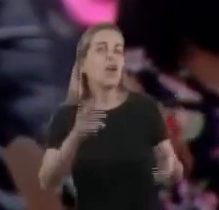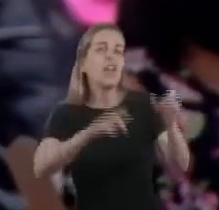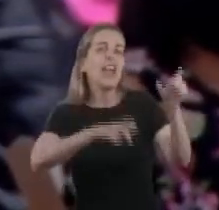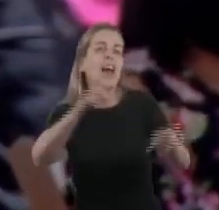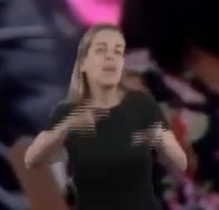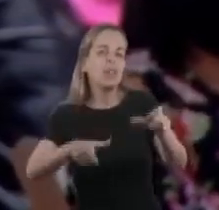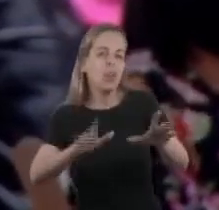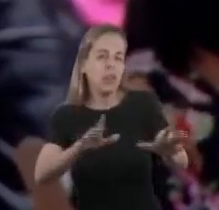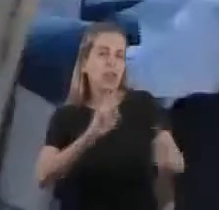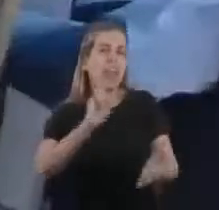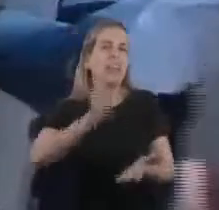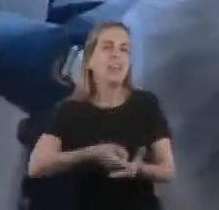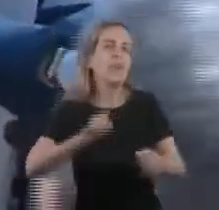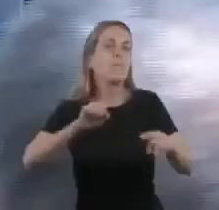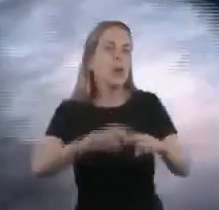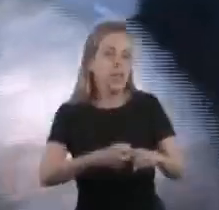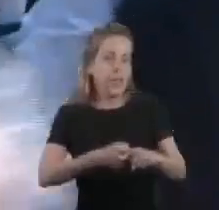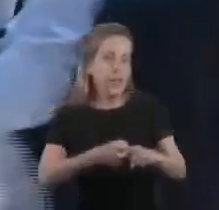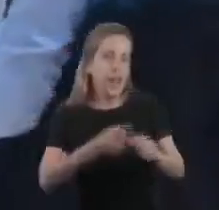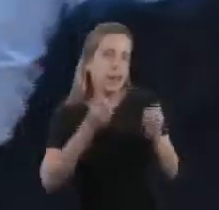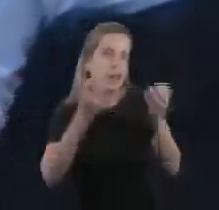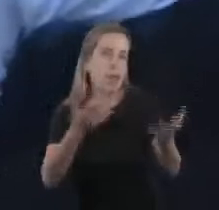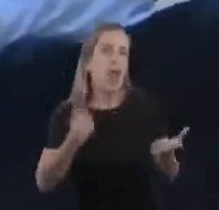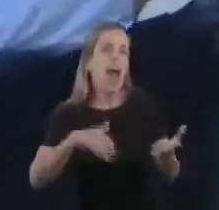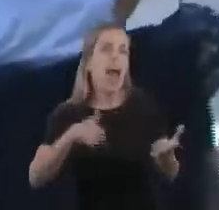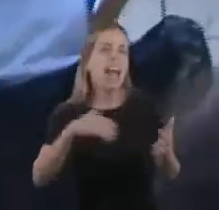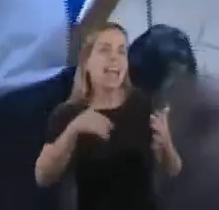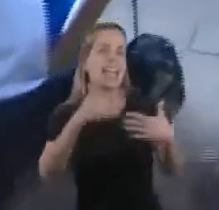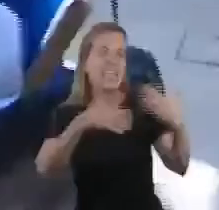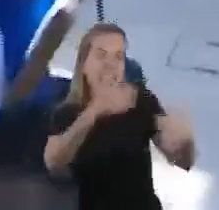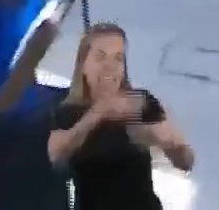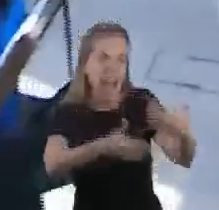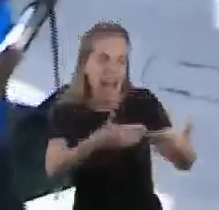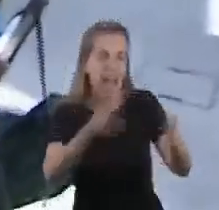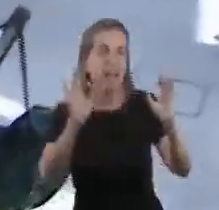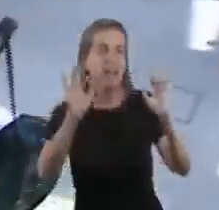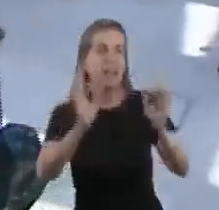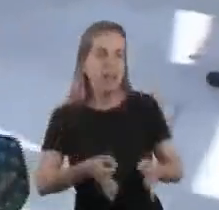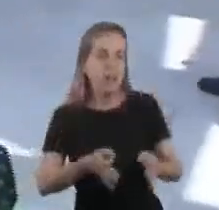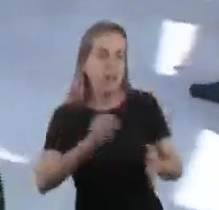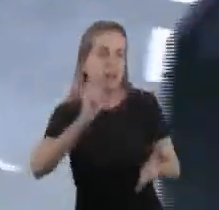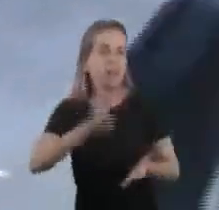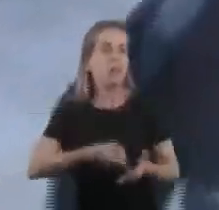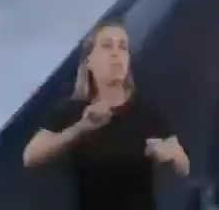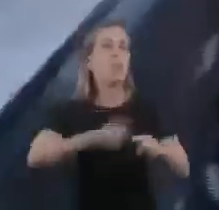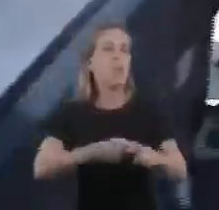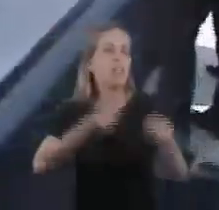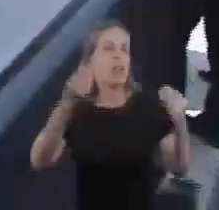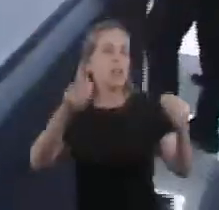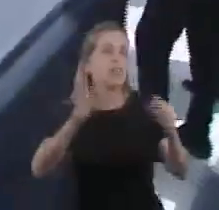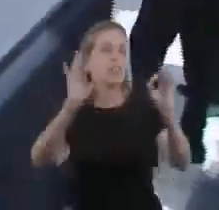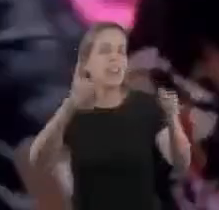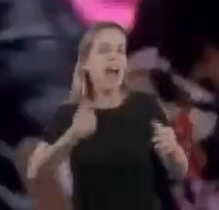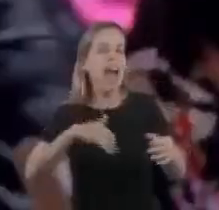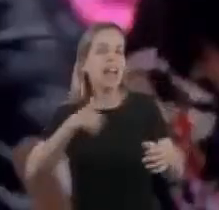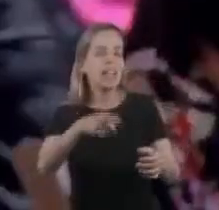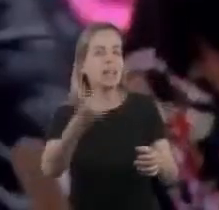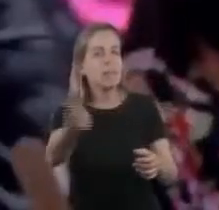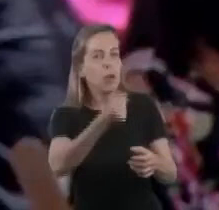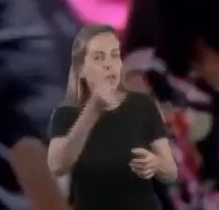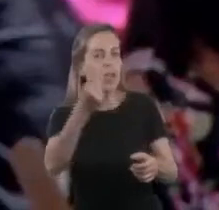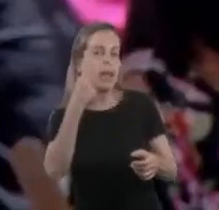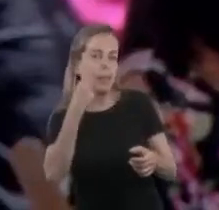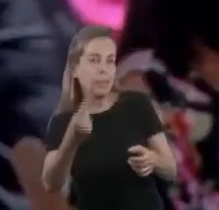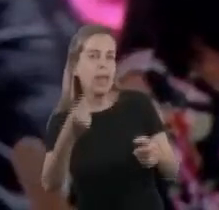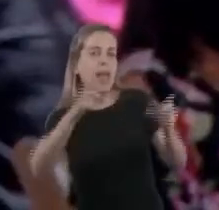decisión política la de reconstruir la Argentina, es una decisión política saber que la Argentina se reconstruye con las historias